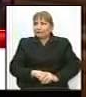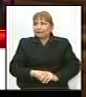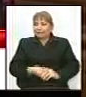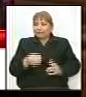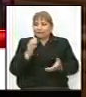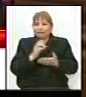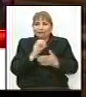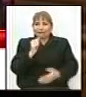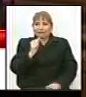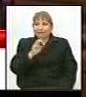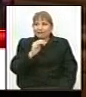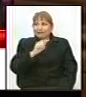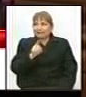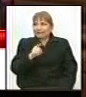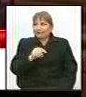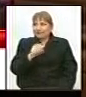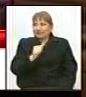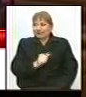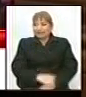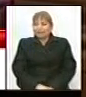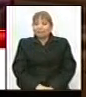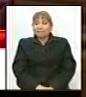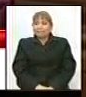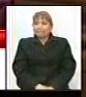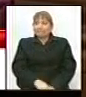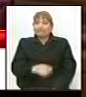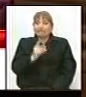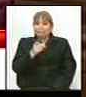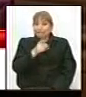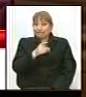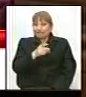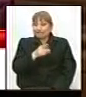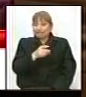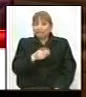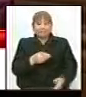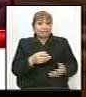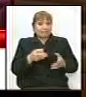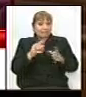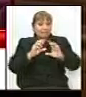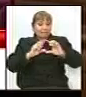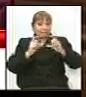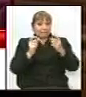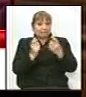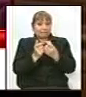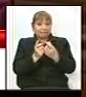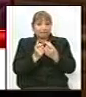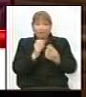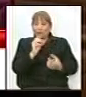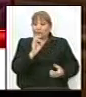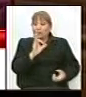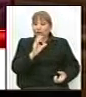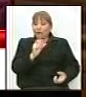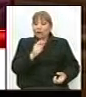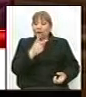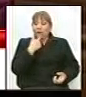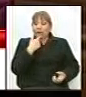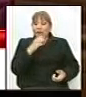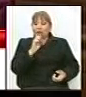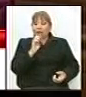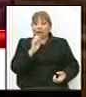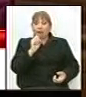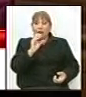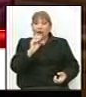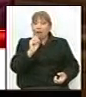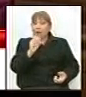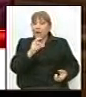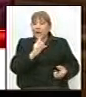Cavaza dando vueltas por esos partidos. Incluso un caso en el que el partido oficialista obtuvo el escaño, ya no digo